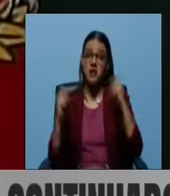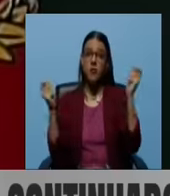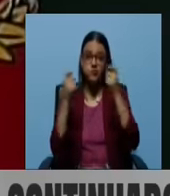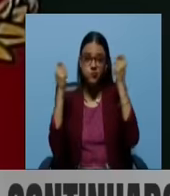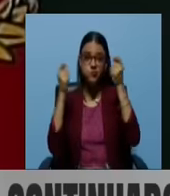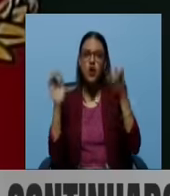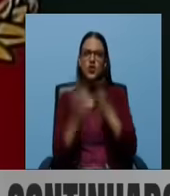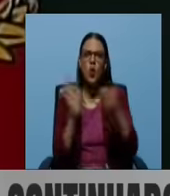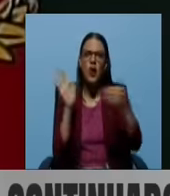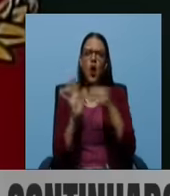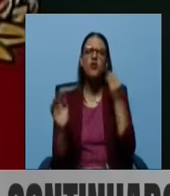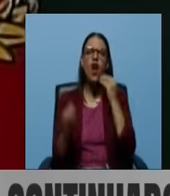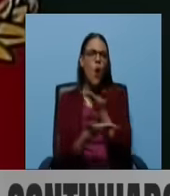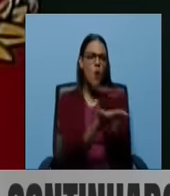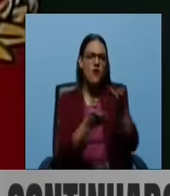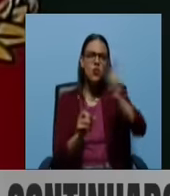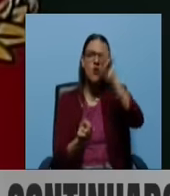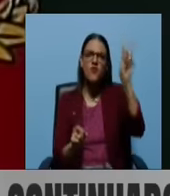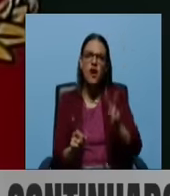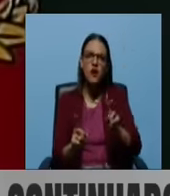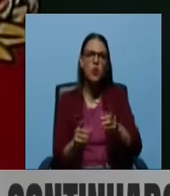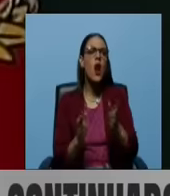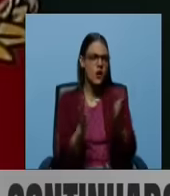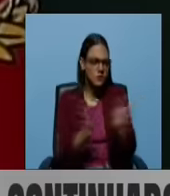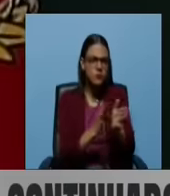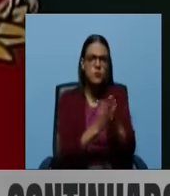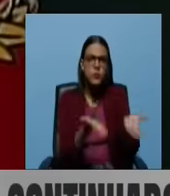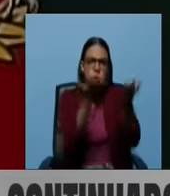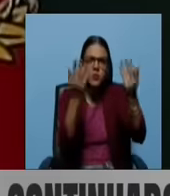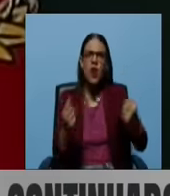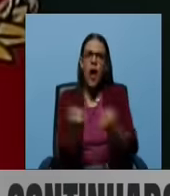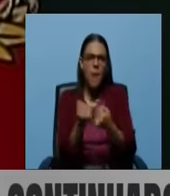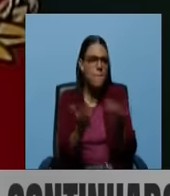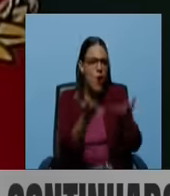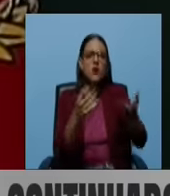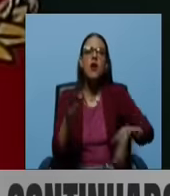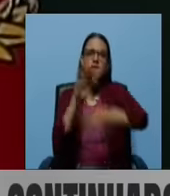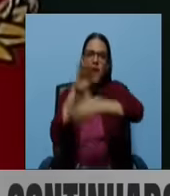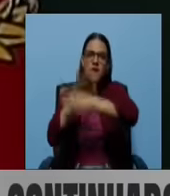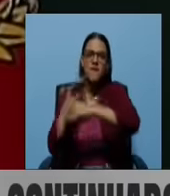contra los jóvenes de Venezuela para que se fueran de nuestro país.